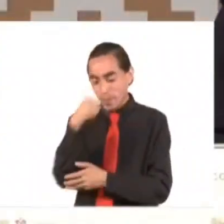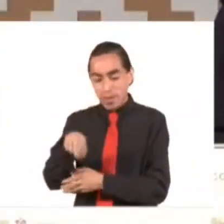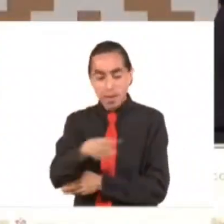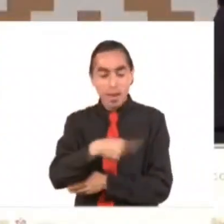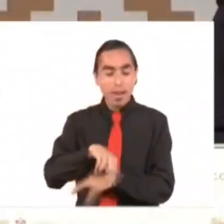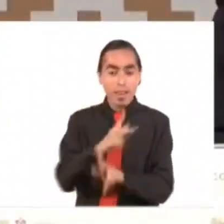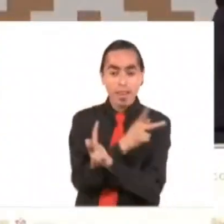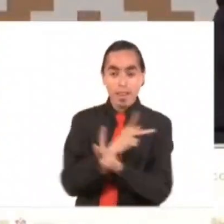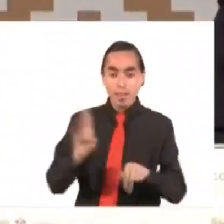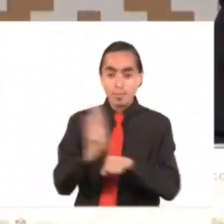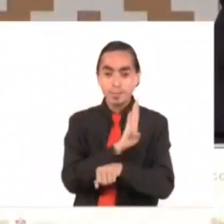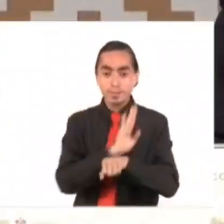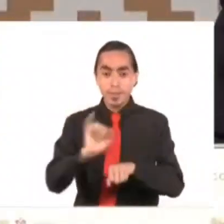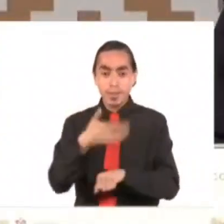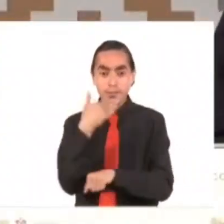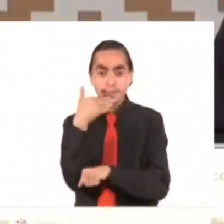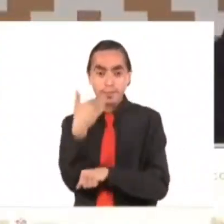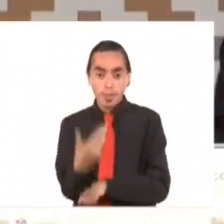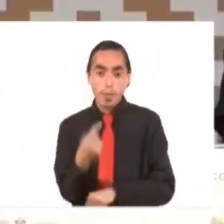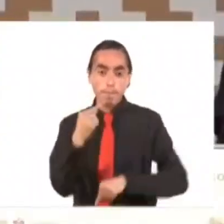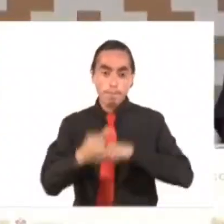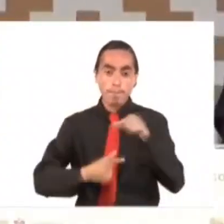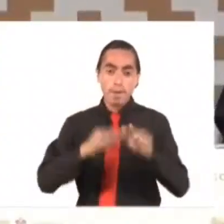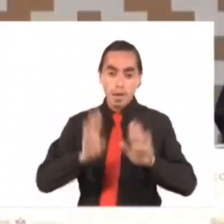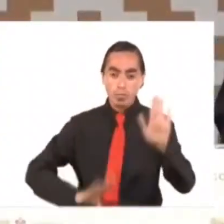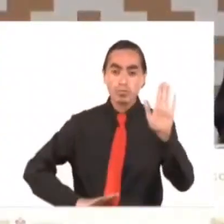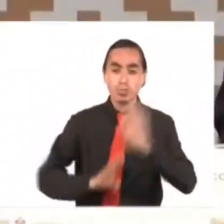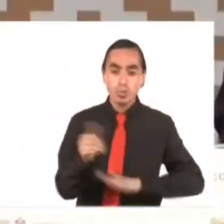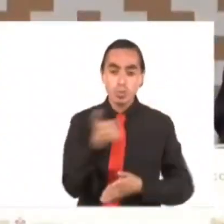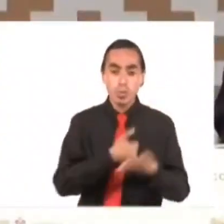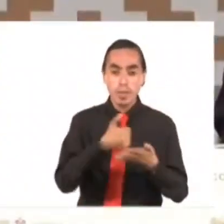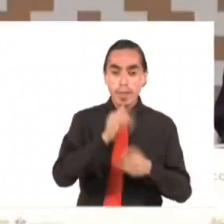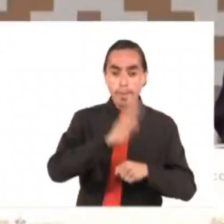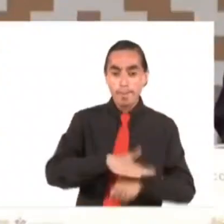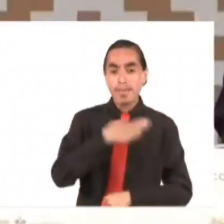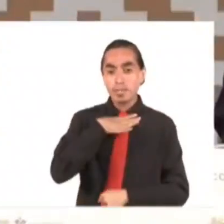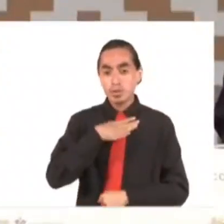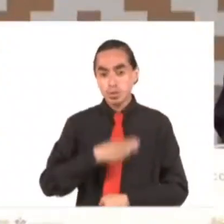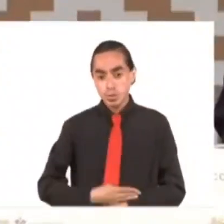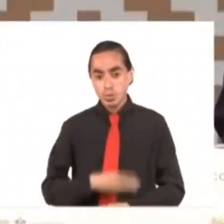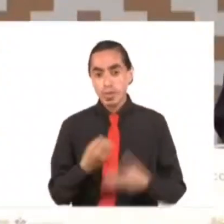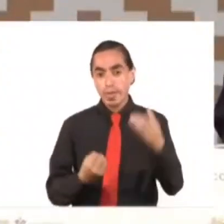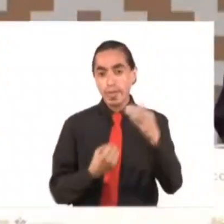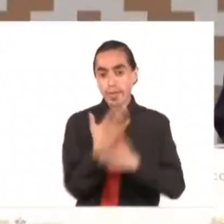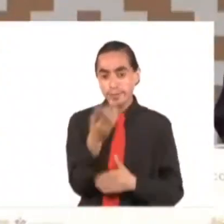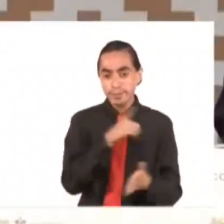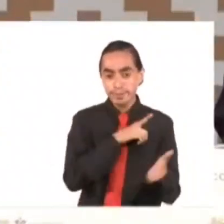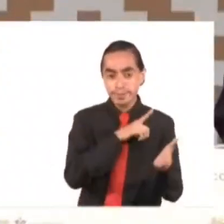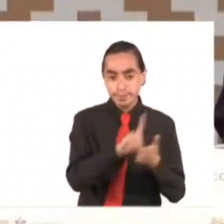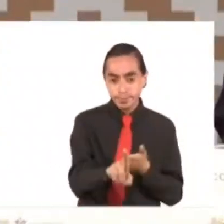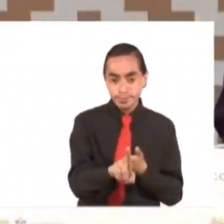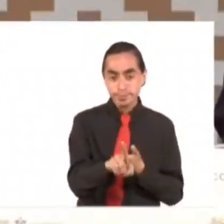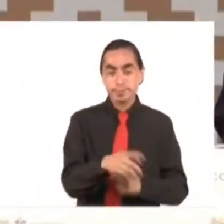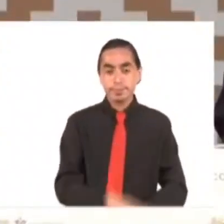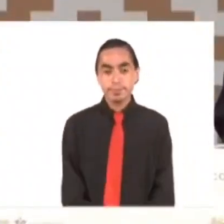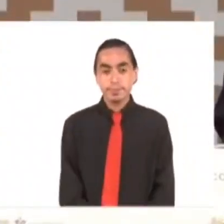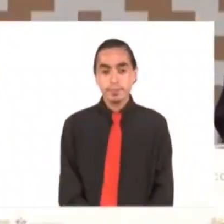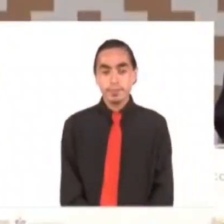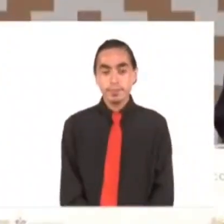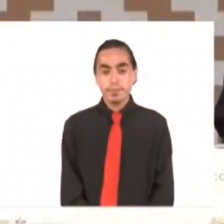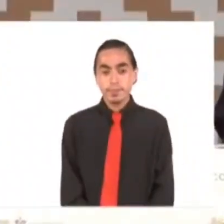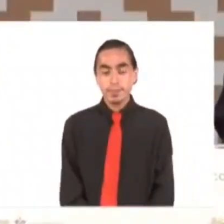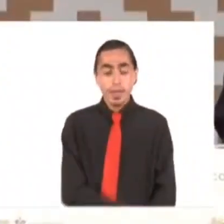bienestar de todas y todos, avanzando hacia una ciudad más justa, innovadora y de derechos. Nos corresponde